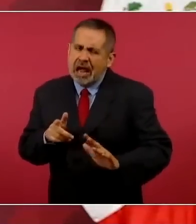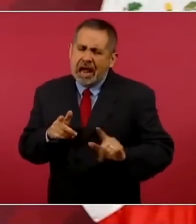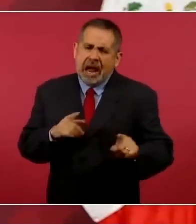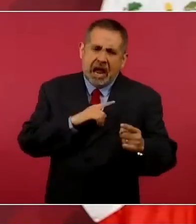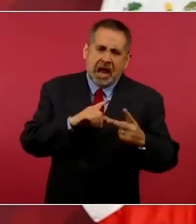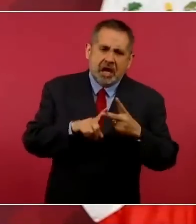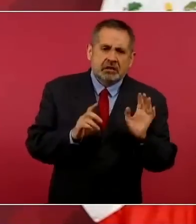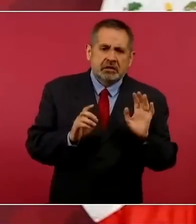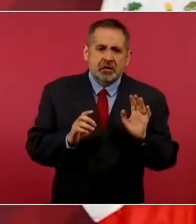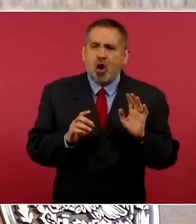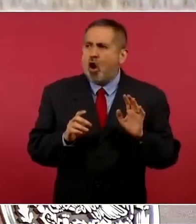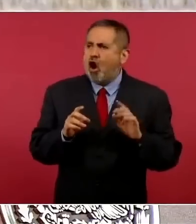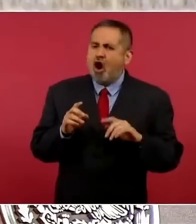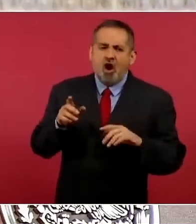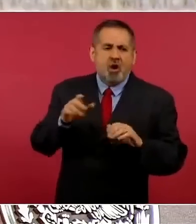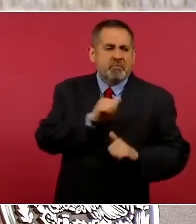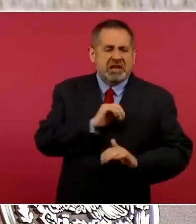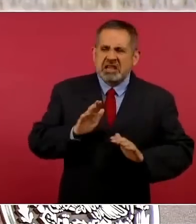con cuartelazos,